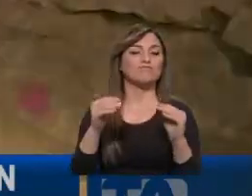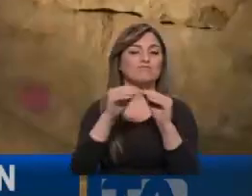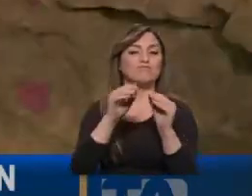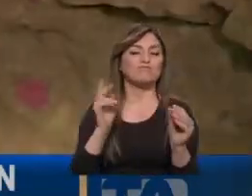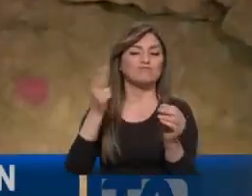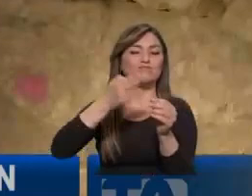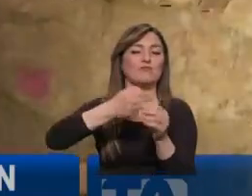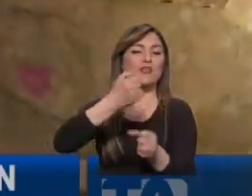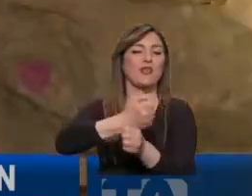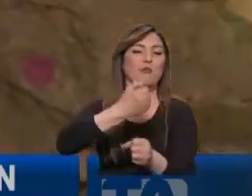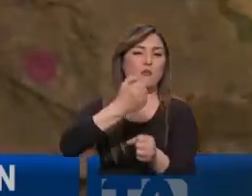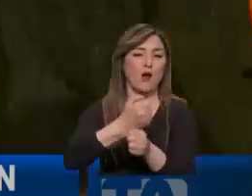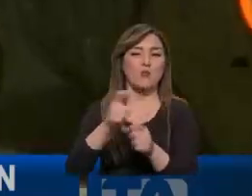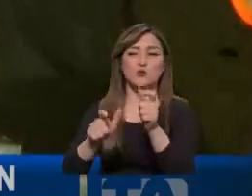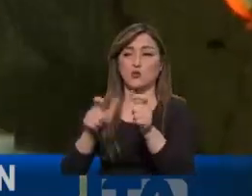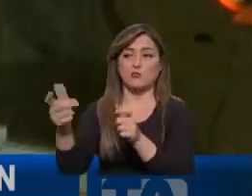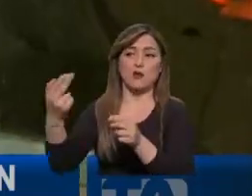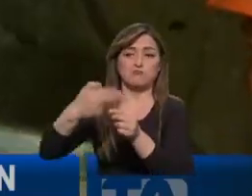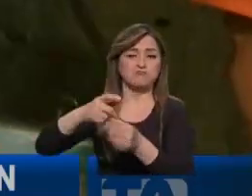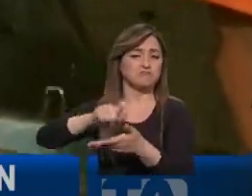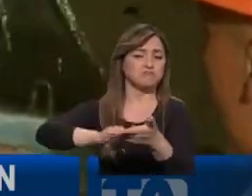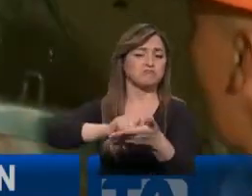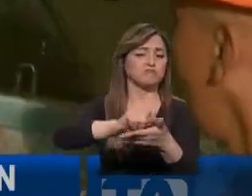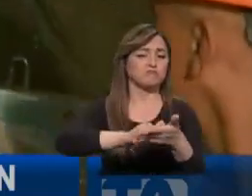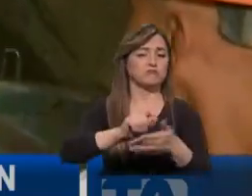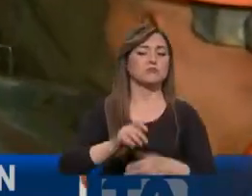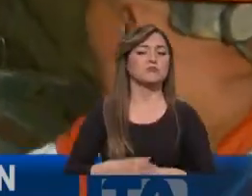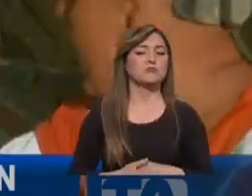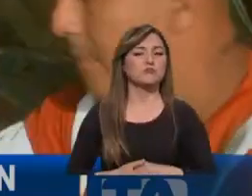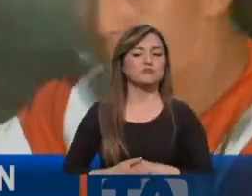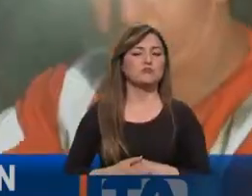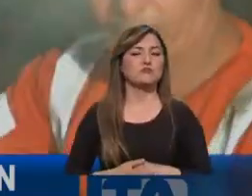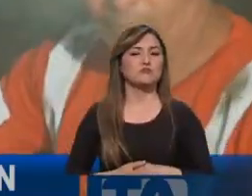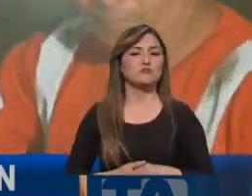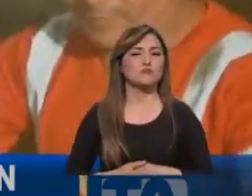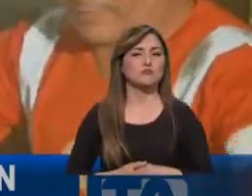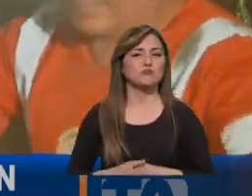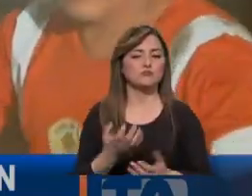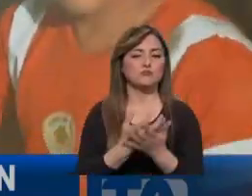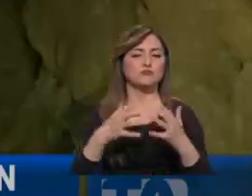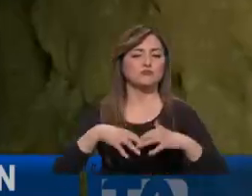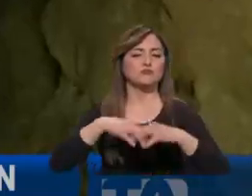empleo directo e indirecto y la contribución a la tan ansiada